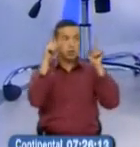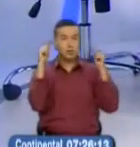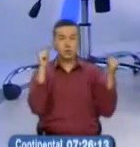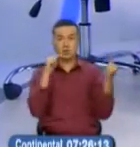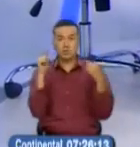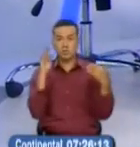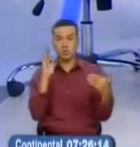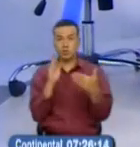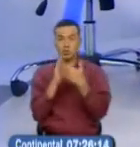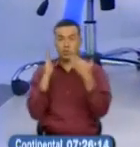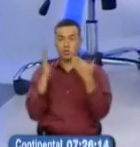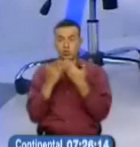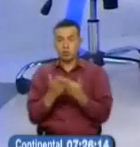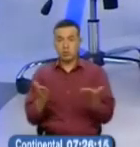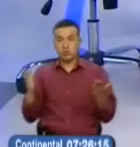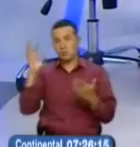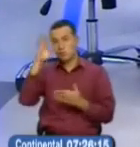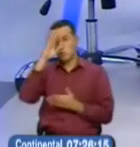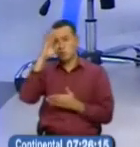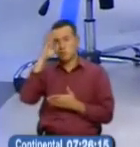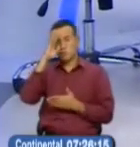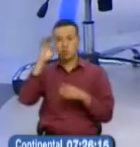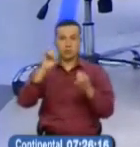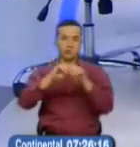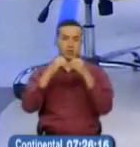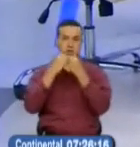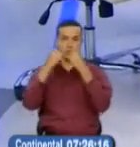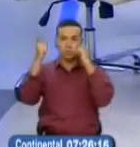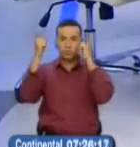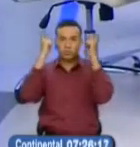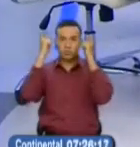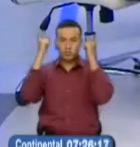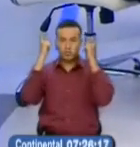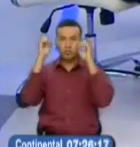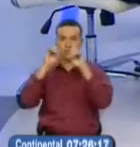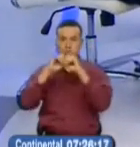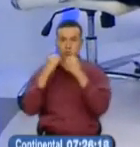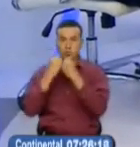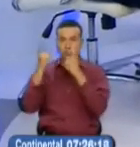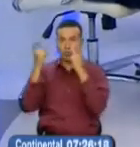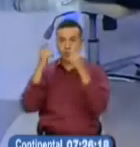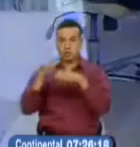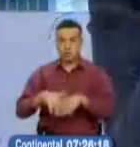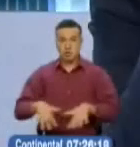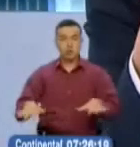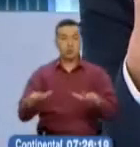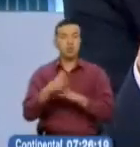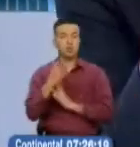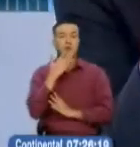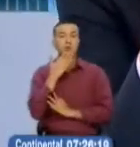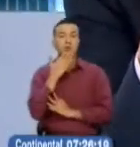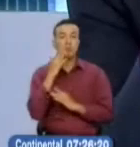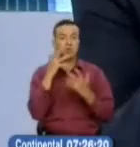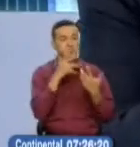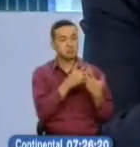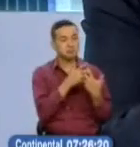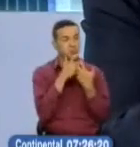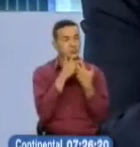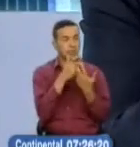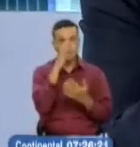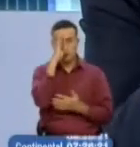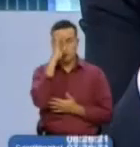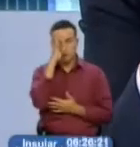contra los fundamentos ideológicos de los partidos que gobiernan o de los movimientos que gobiernan entonces cómo articular la